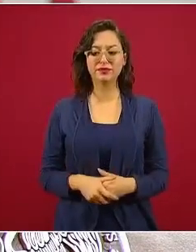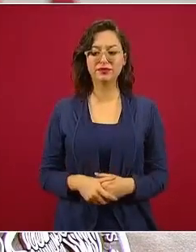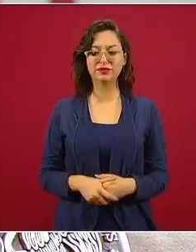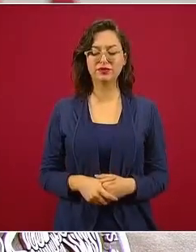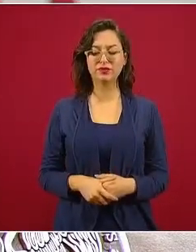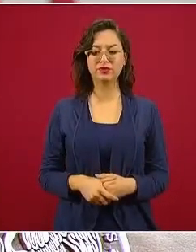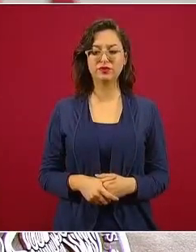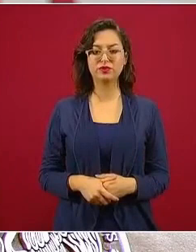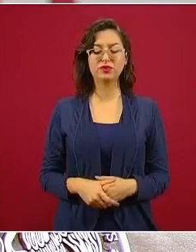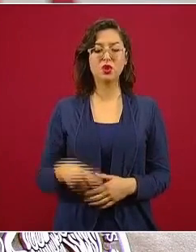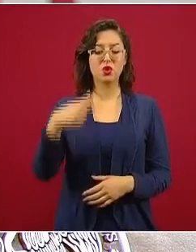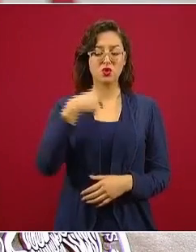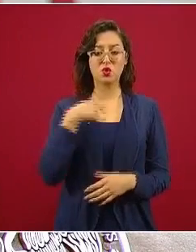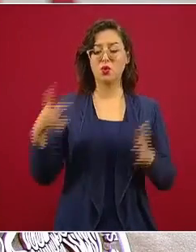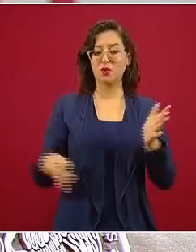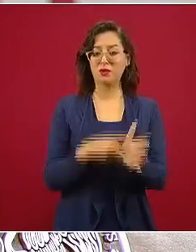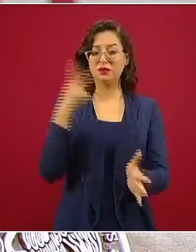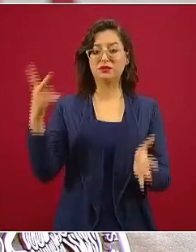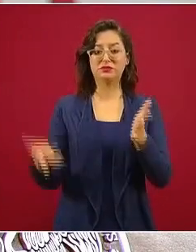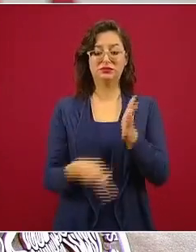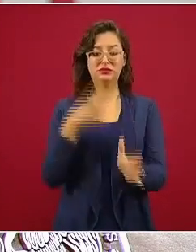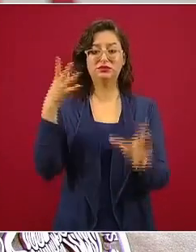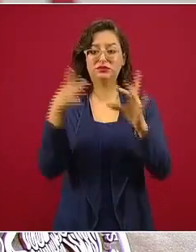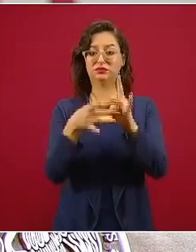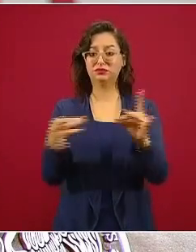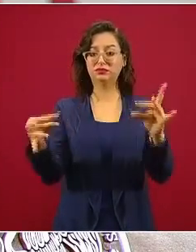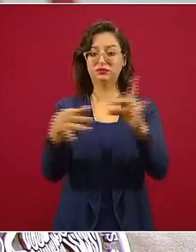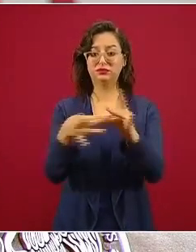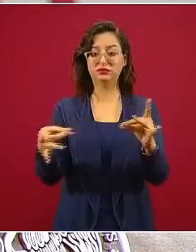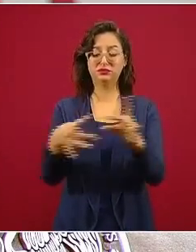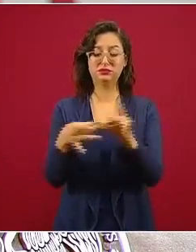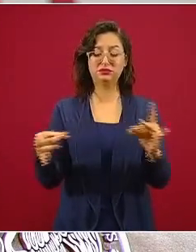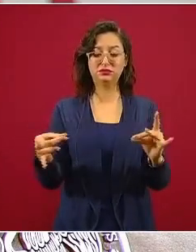Yo les he comentado que